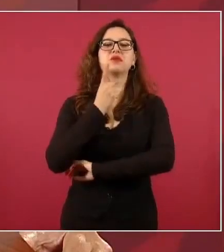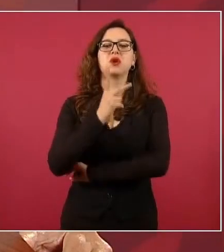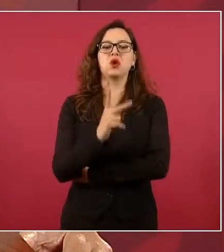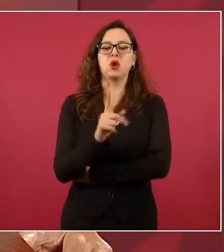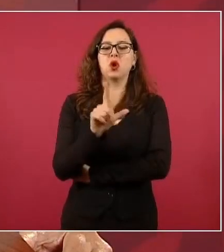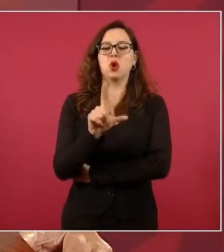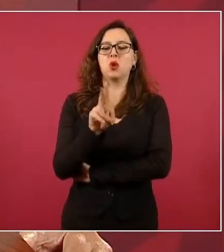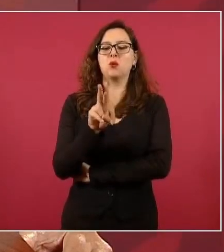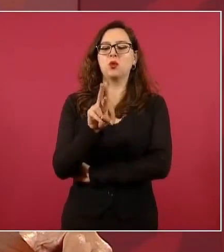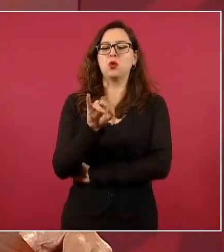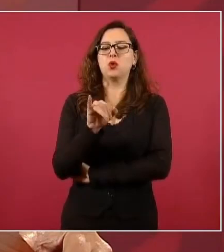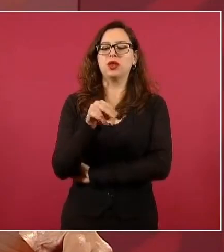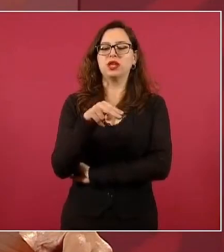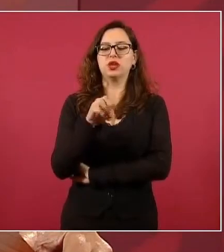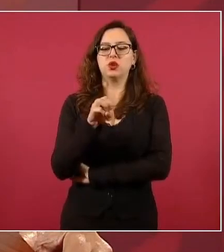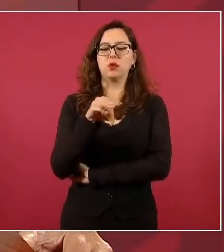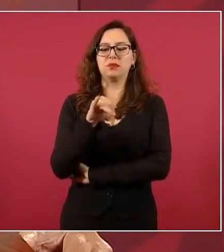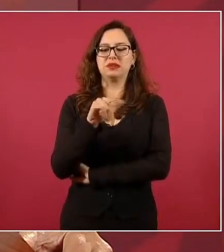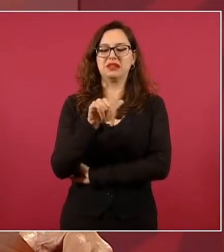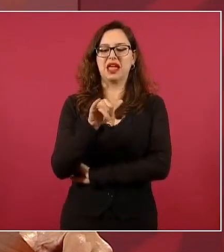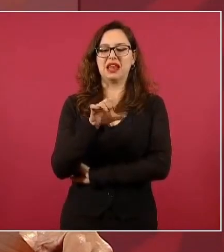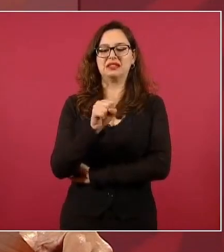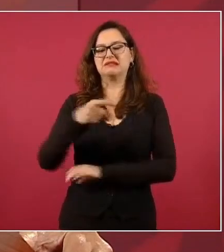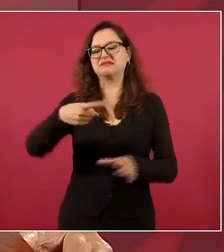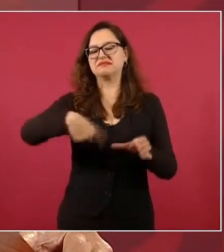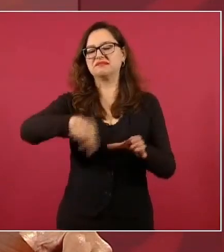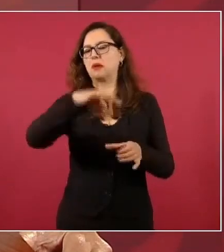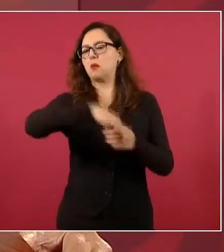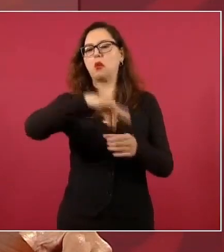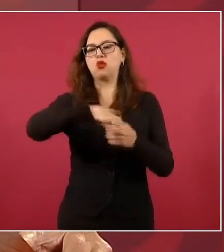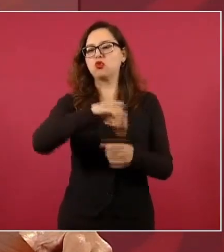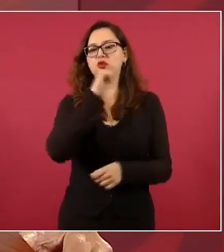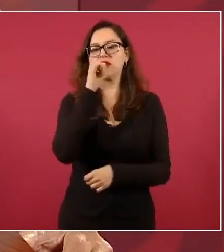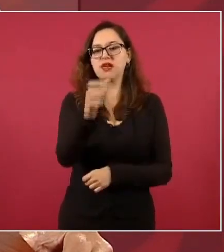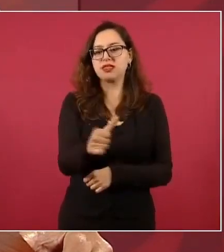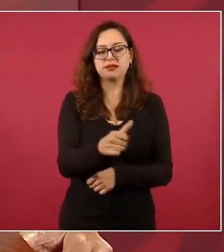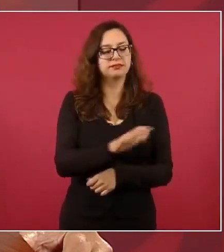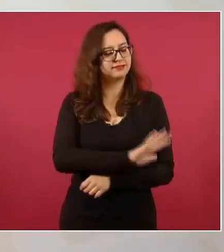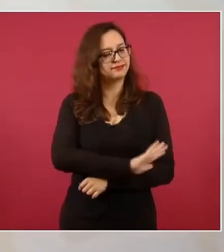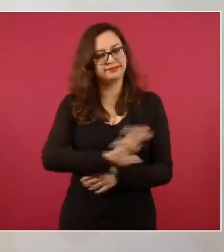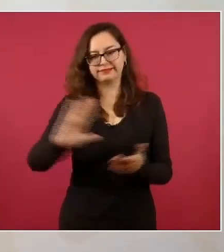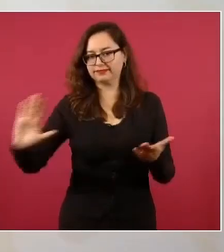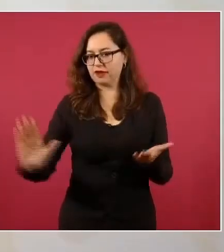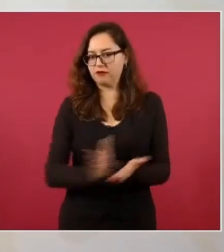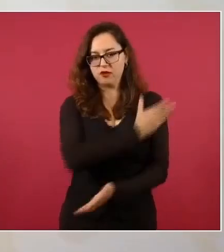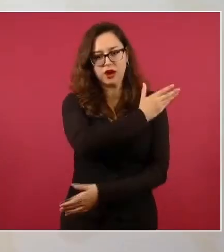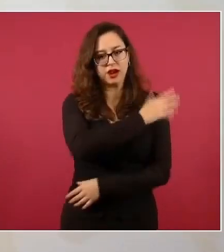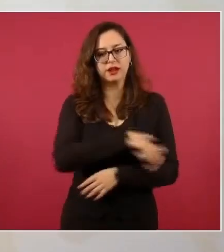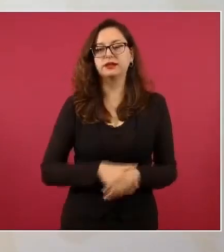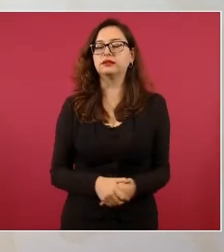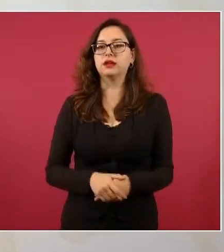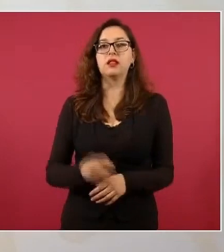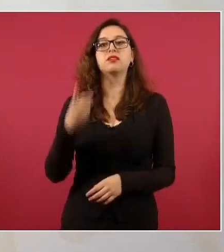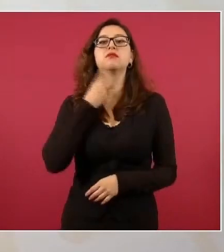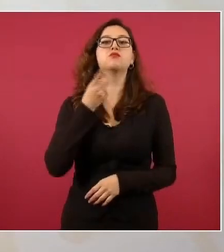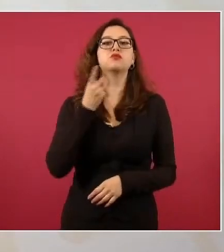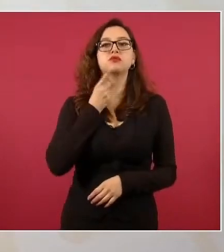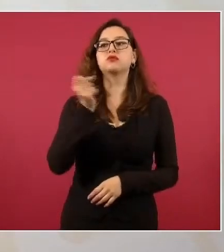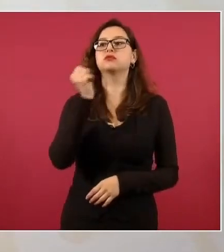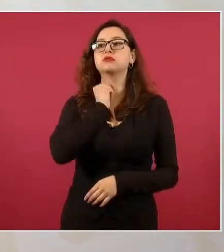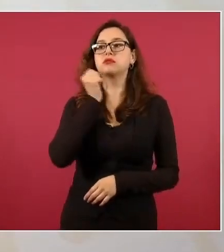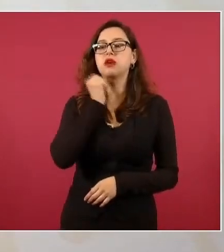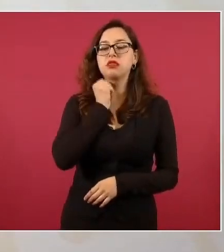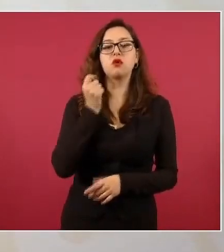de lista plurinominales, que los debe de elegir el pueblo, a todos